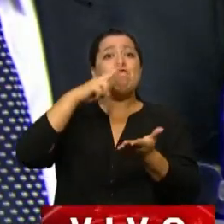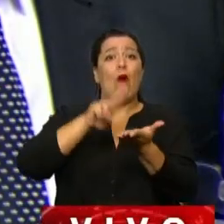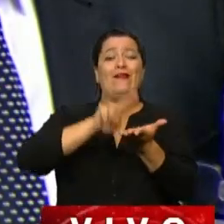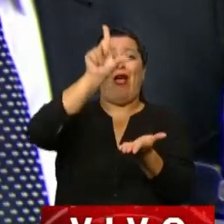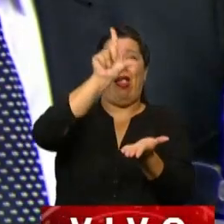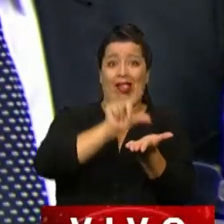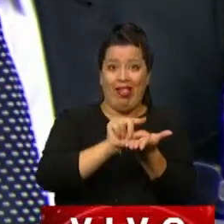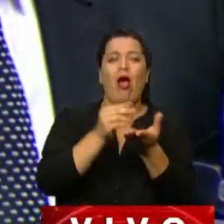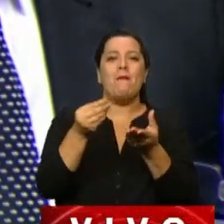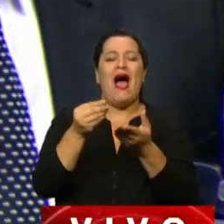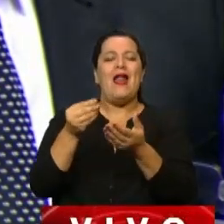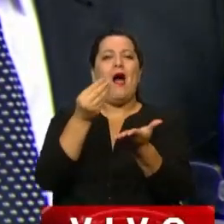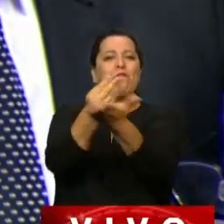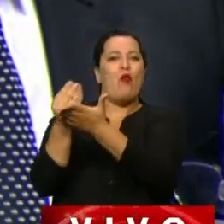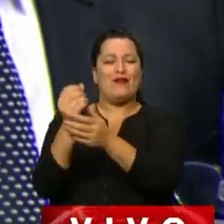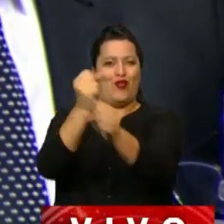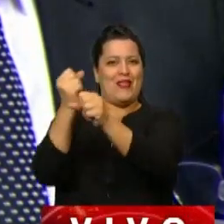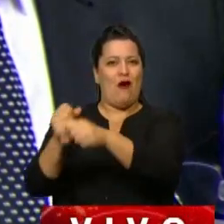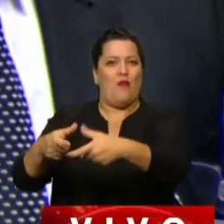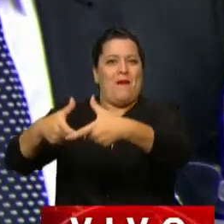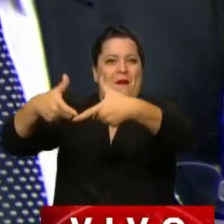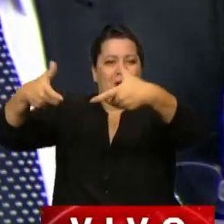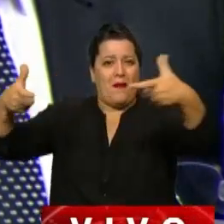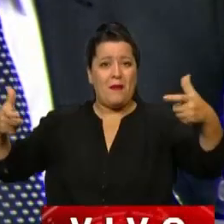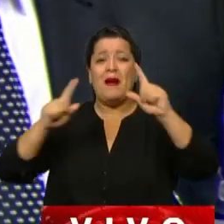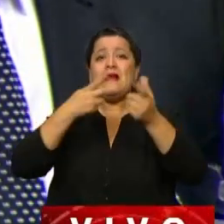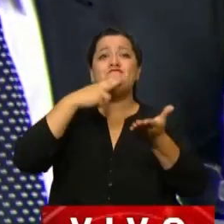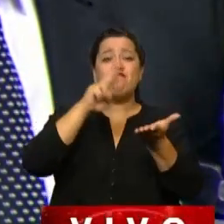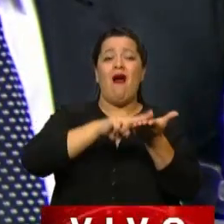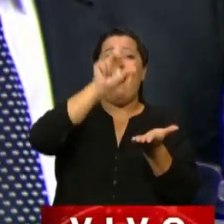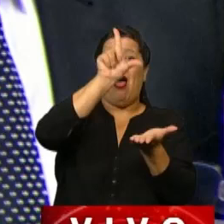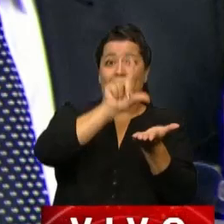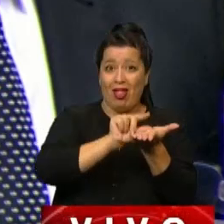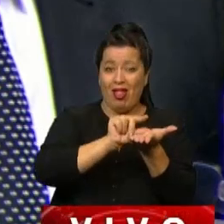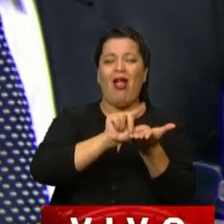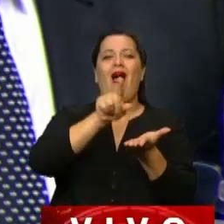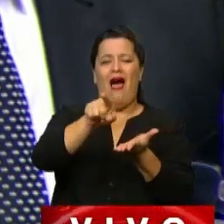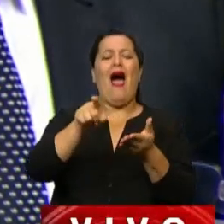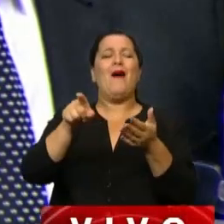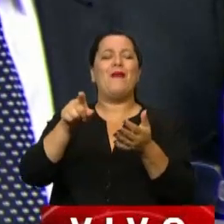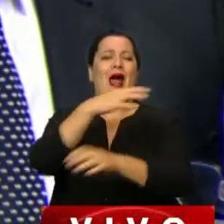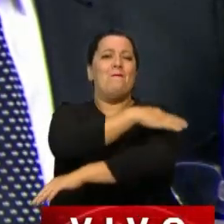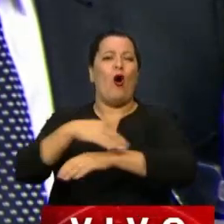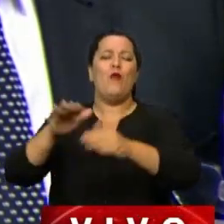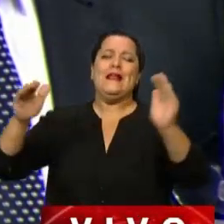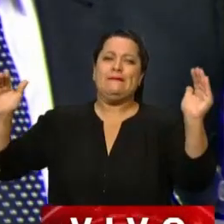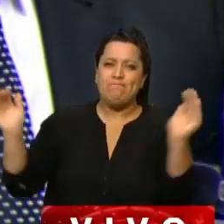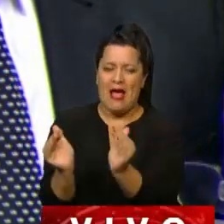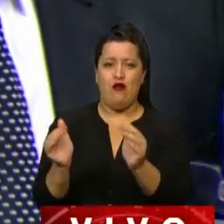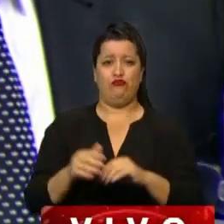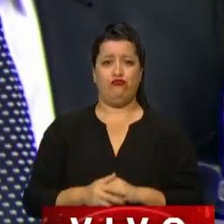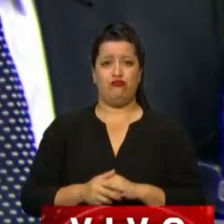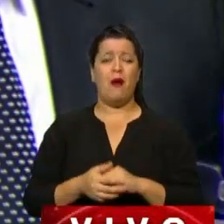poder generar puestos de trabajo, bajar impuestos para poder generar menos pobreza, para que,